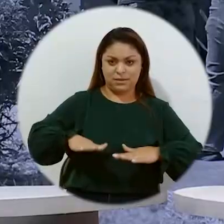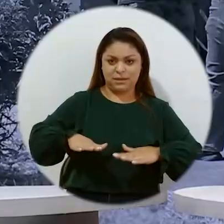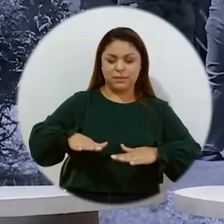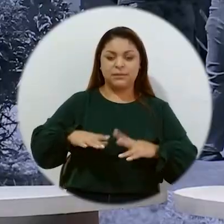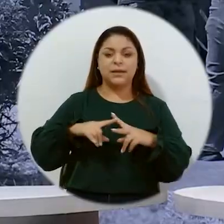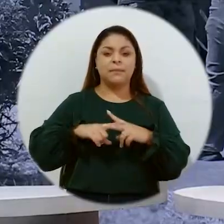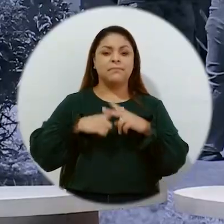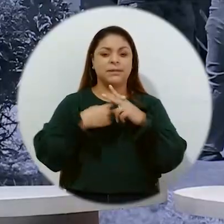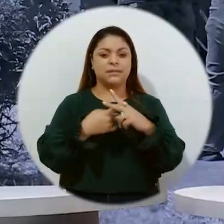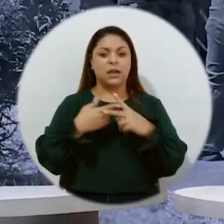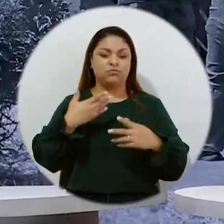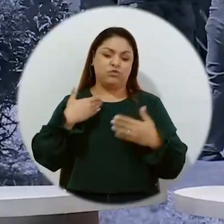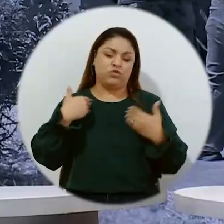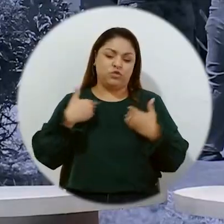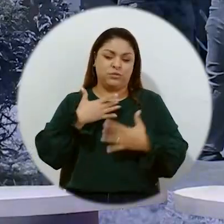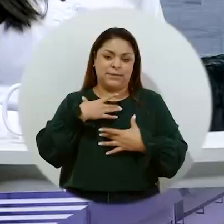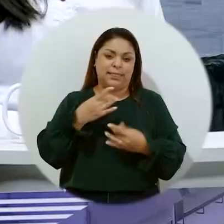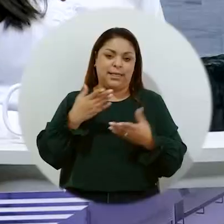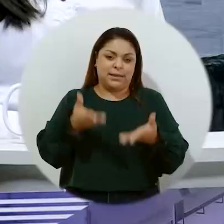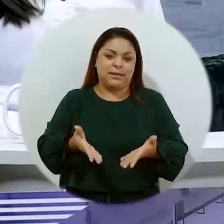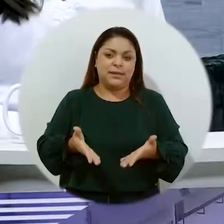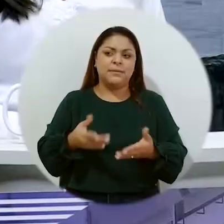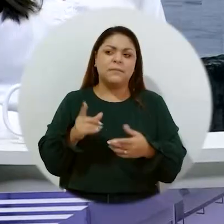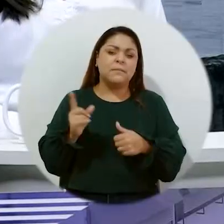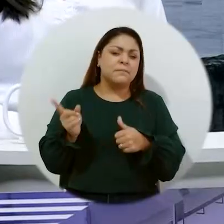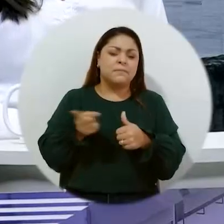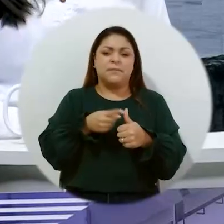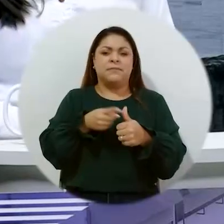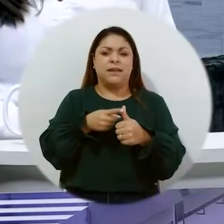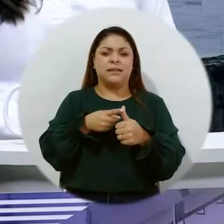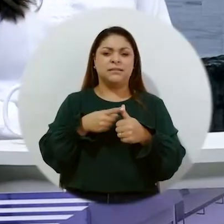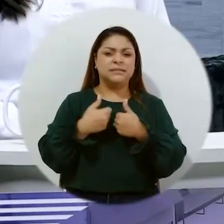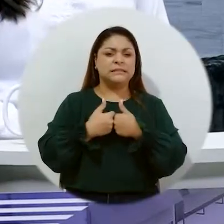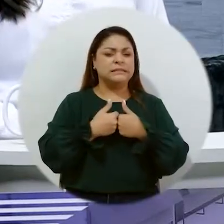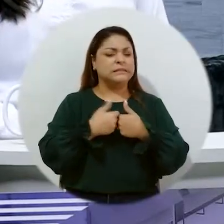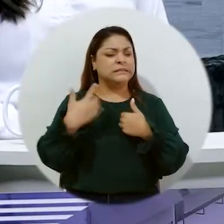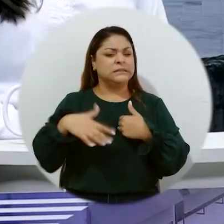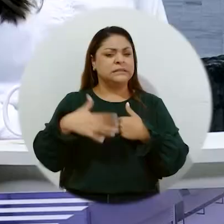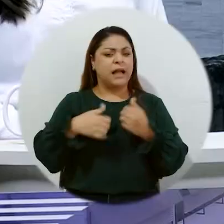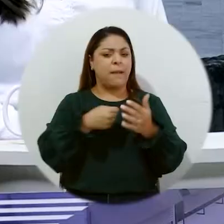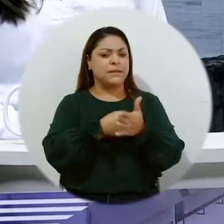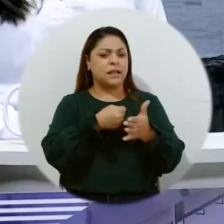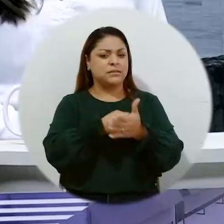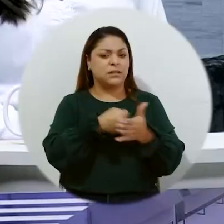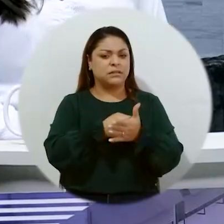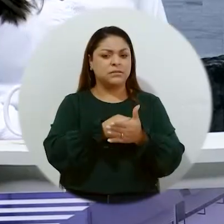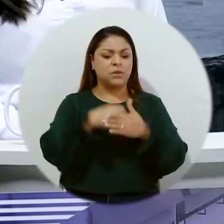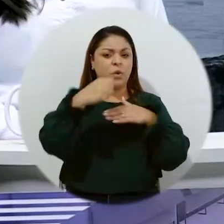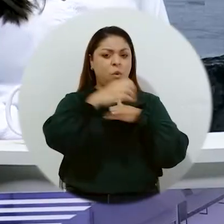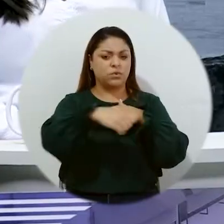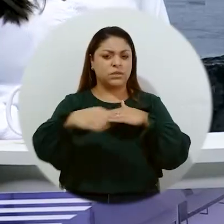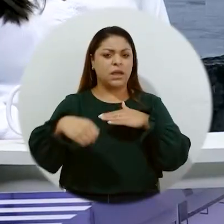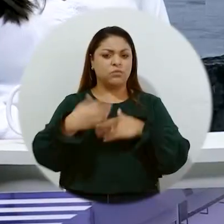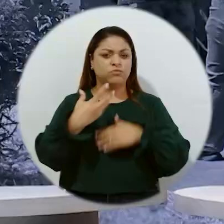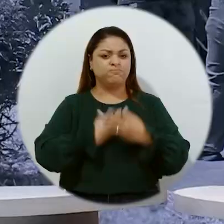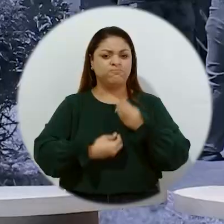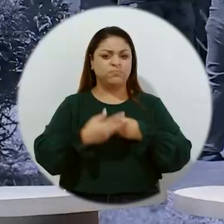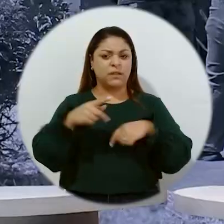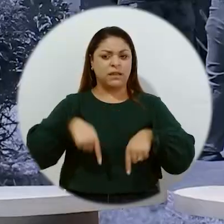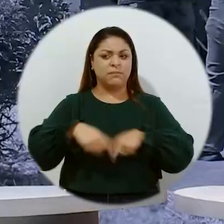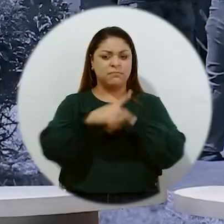costarricense, que es el que inicialmente más nos interesa, las principales amenazas en el tema de gobernanza de los océanos que enfrentamos como